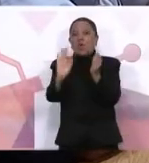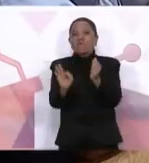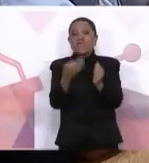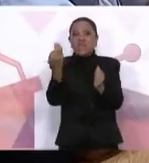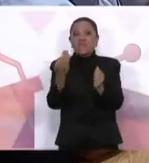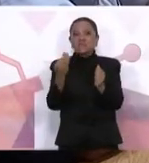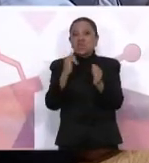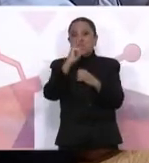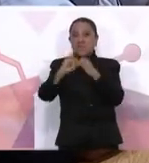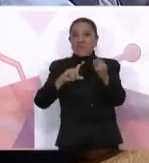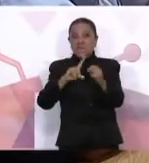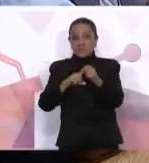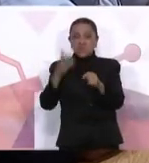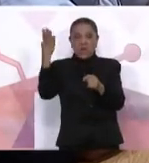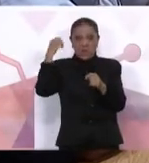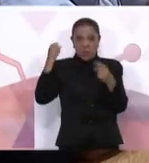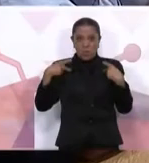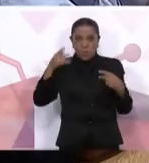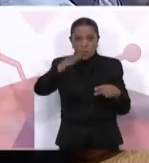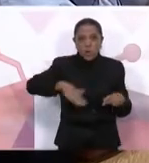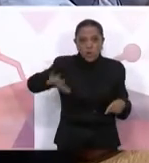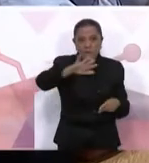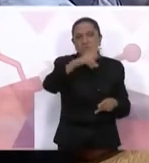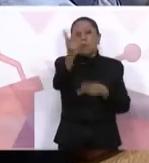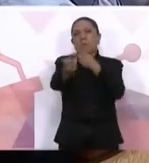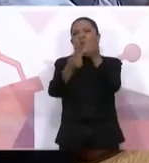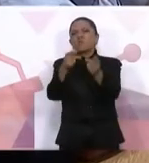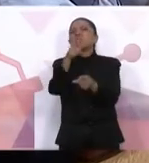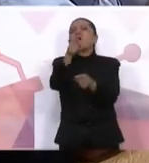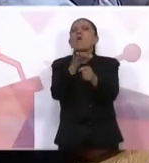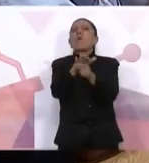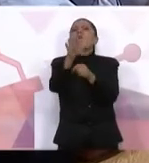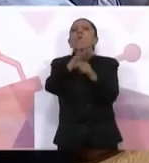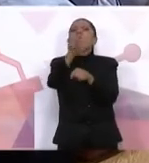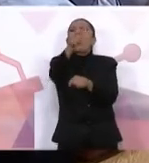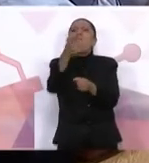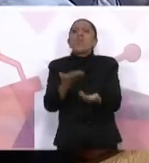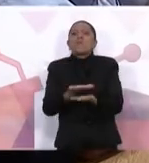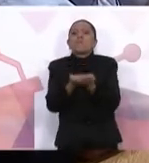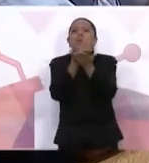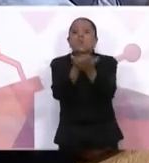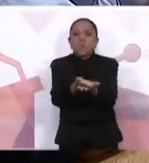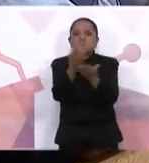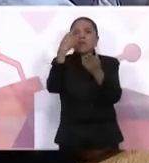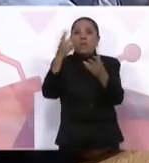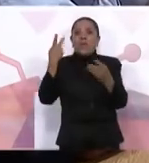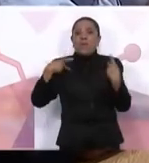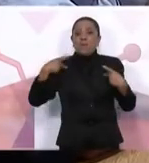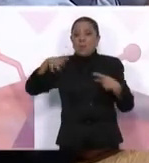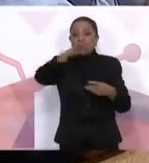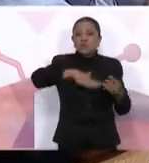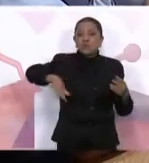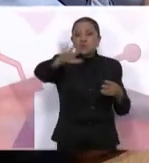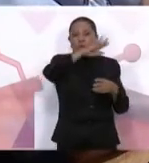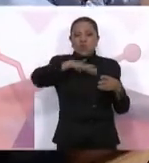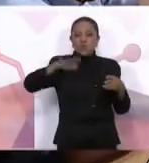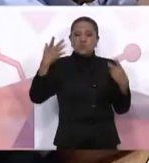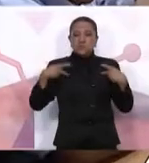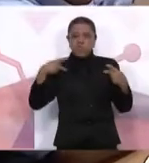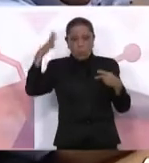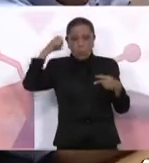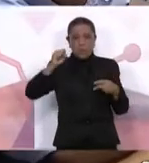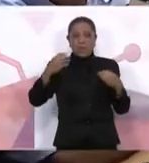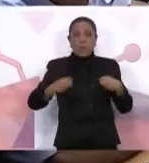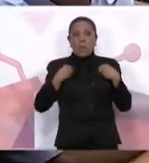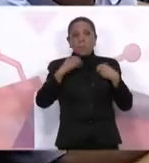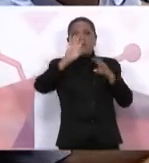cuál sería su propuesta para los morelenses que radican en él hemos trabajado en la sedesol tuve la fortuna de trabajar